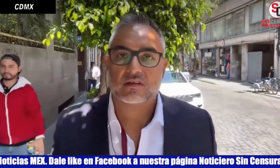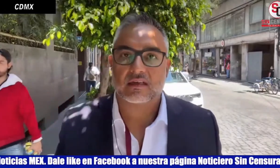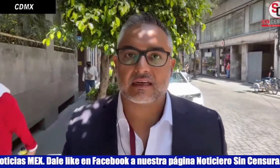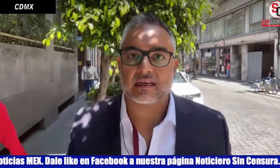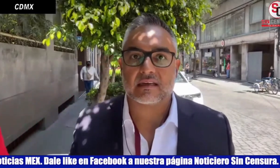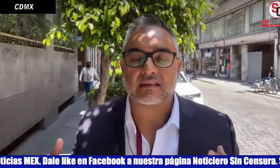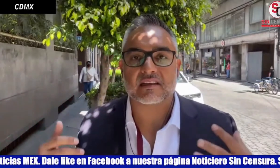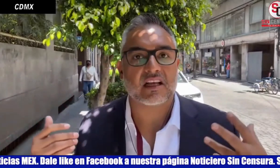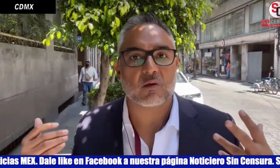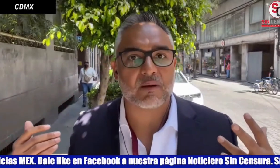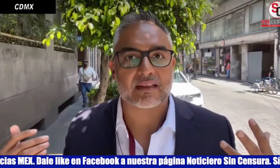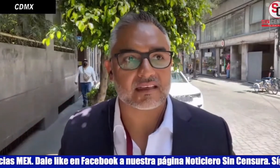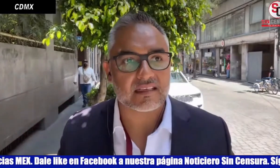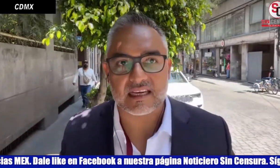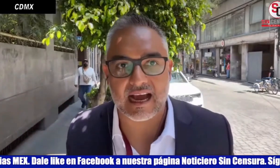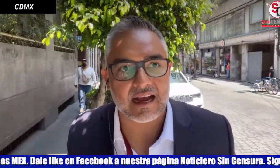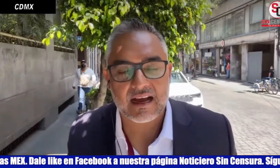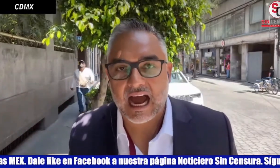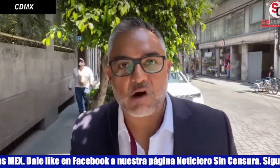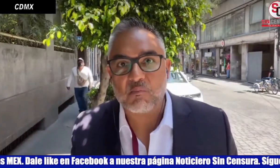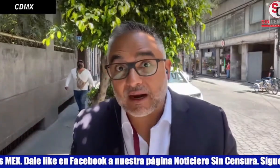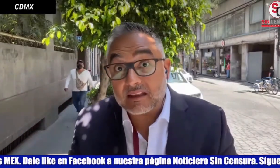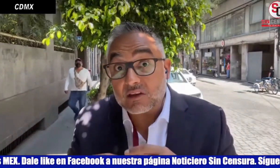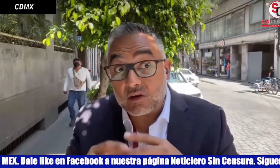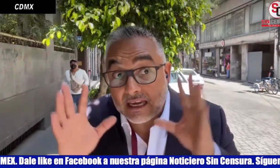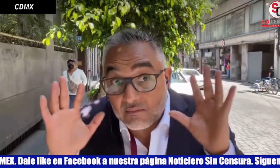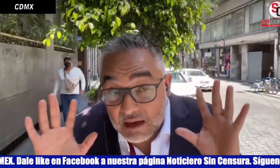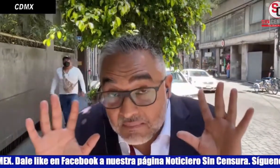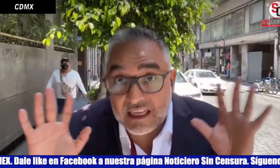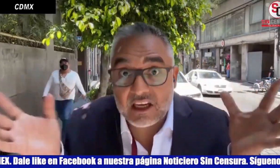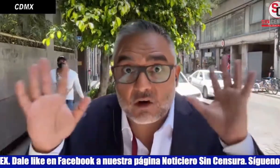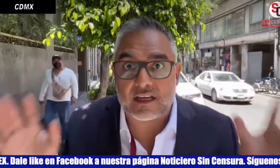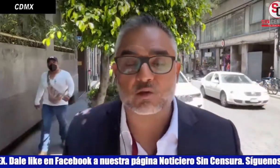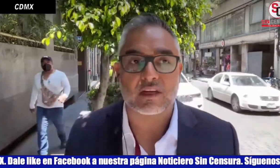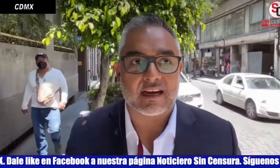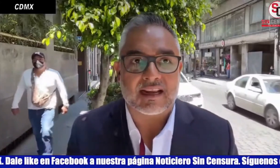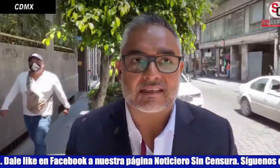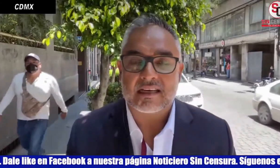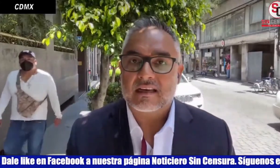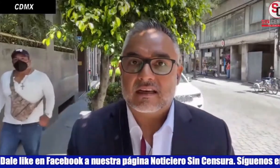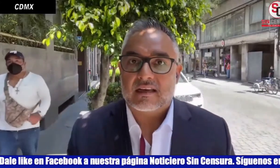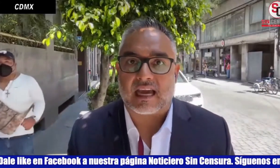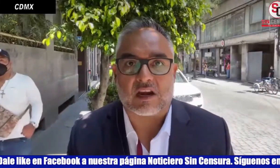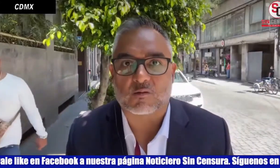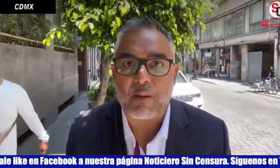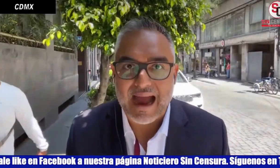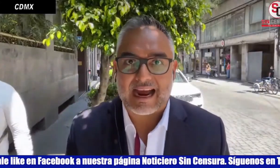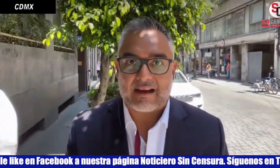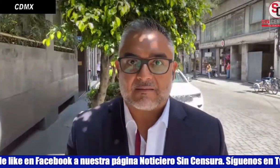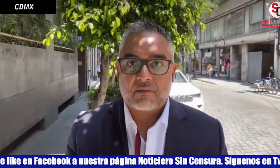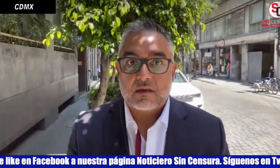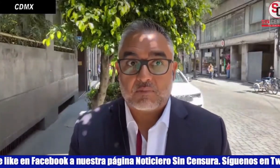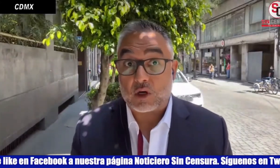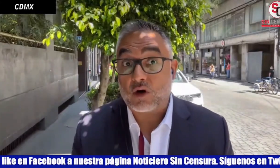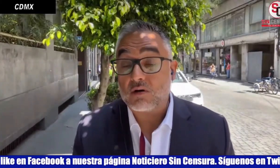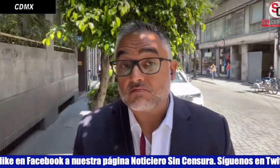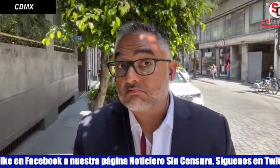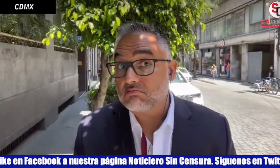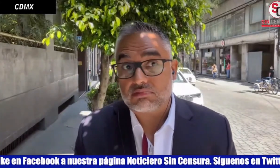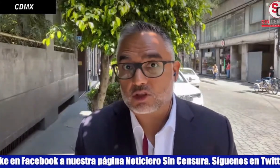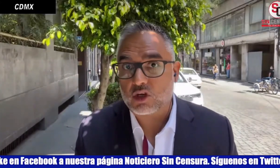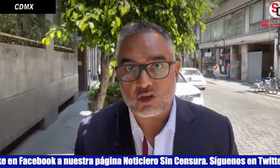estamos rindiendo pleitesía a un partido que me imagino lo que sugieren es que nos paga,